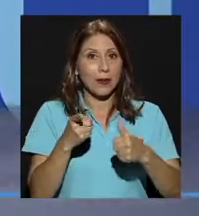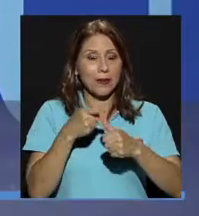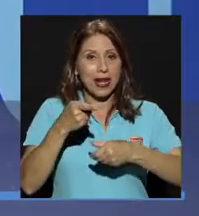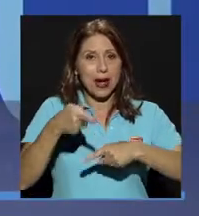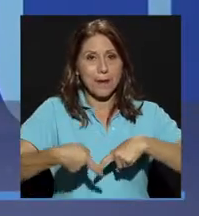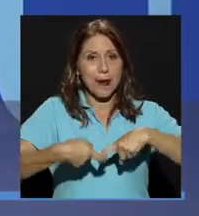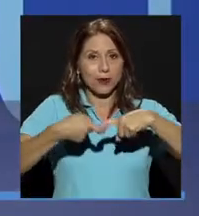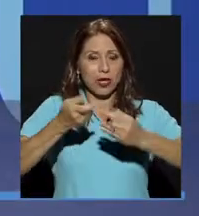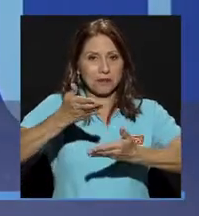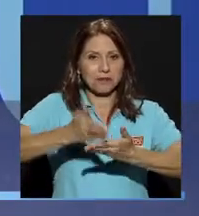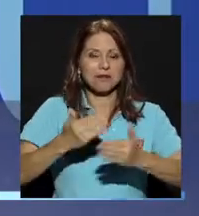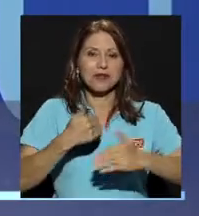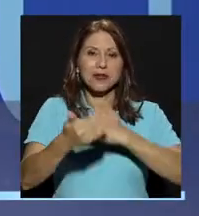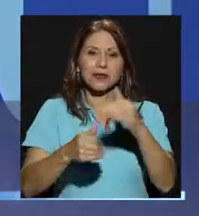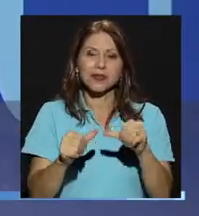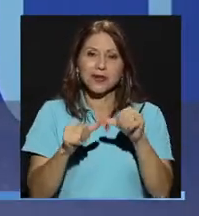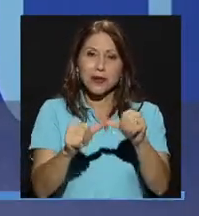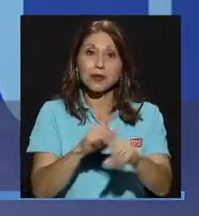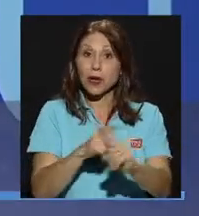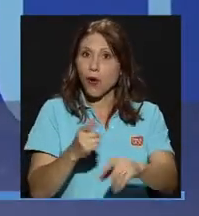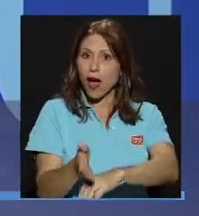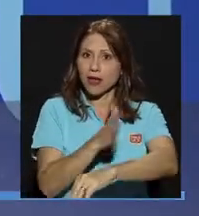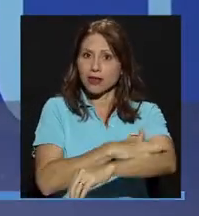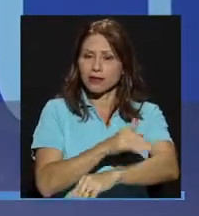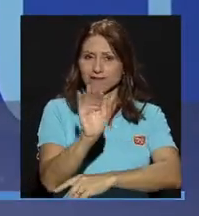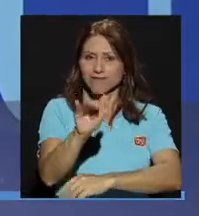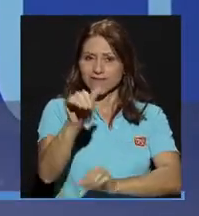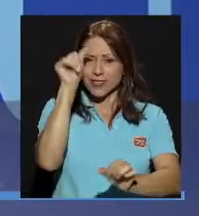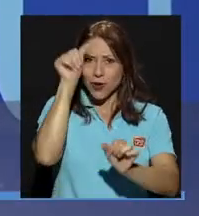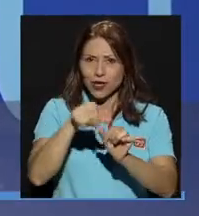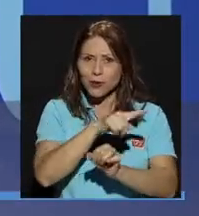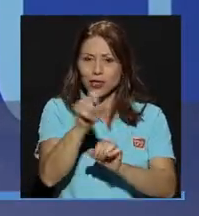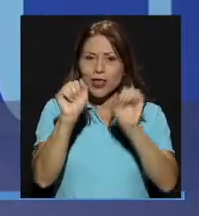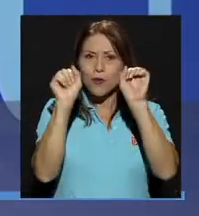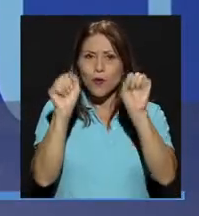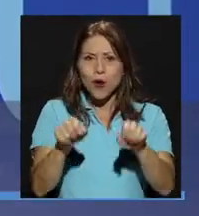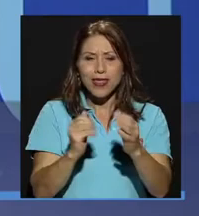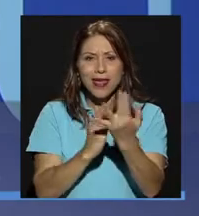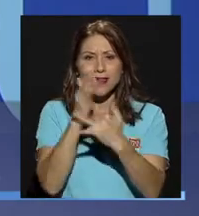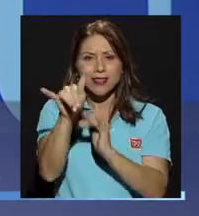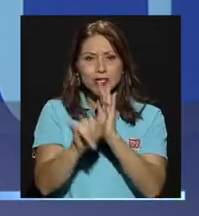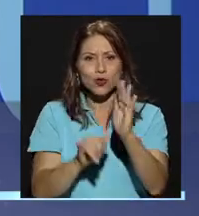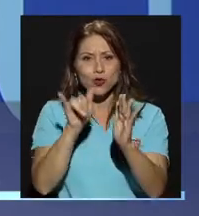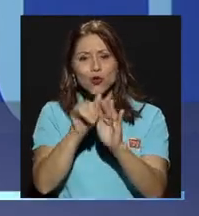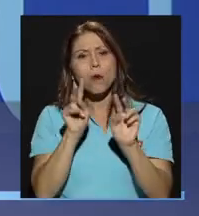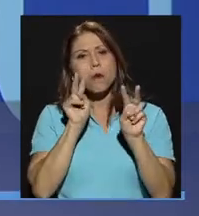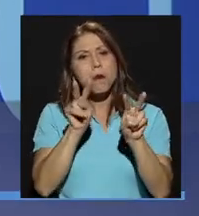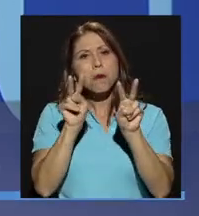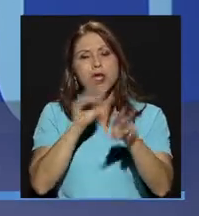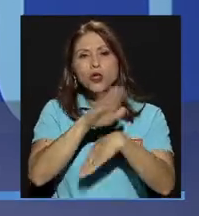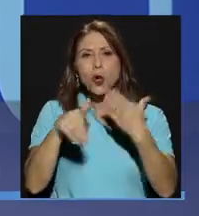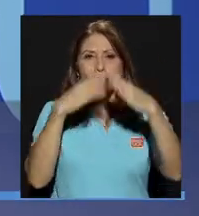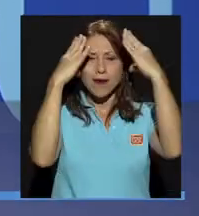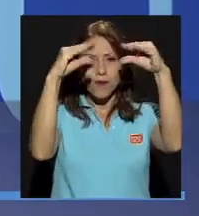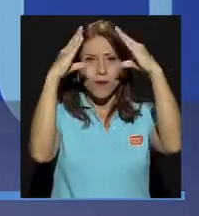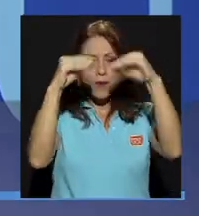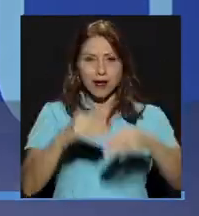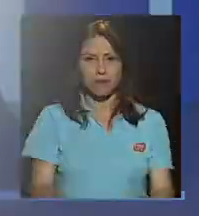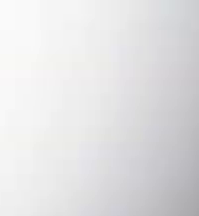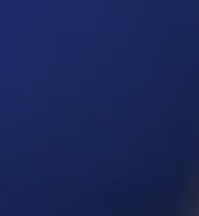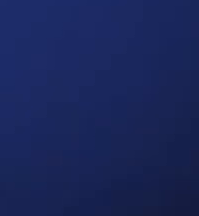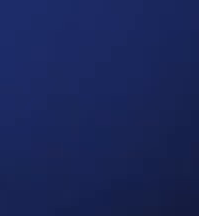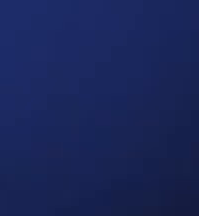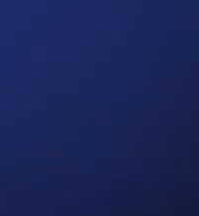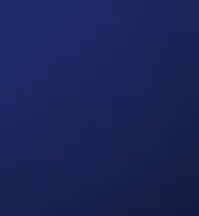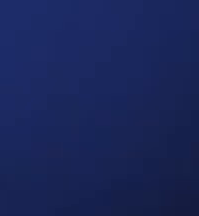Hacemos aquí la primera pausa y en instante regresamos, pero antes les recordamos que puede ingresar a nuestro canal de YouTube y repasar todas las notas del